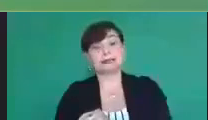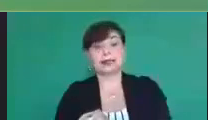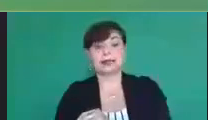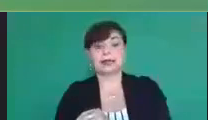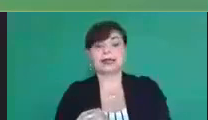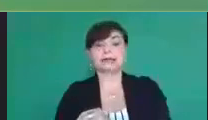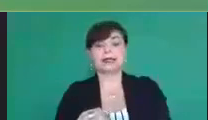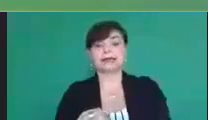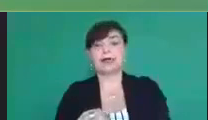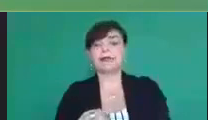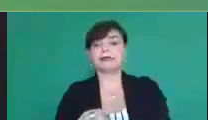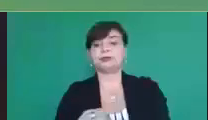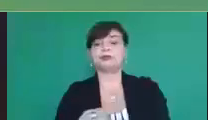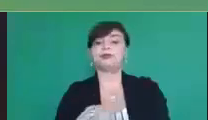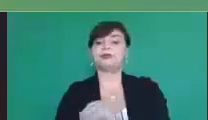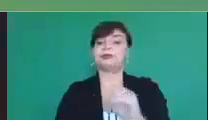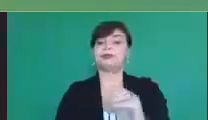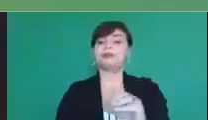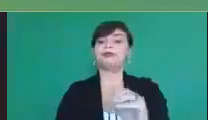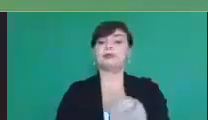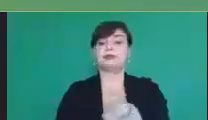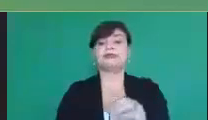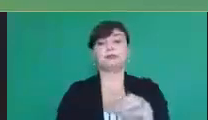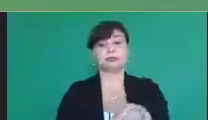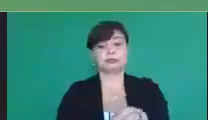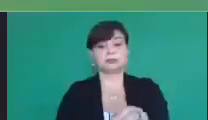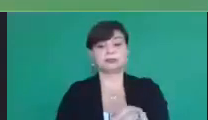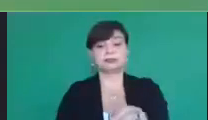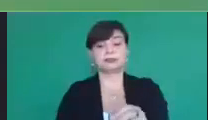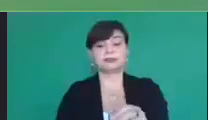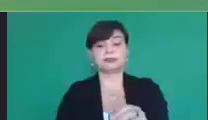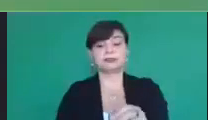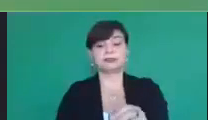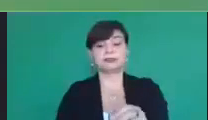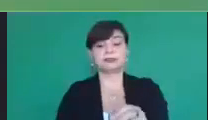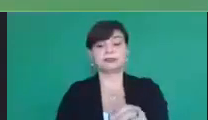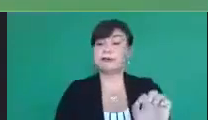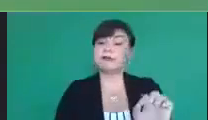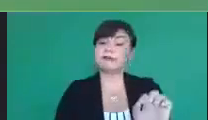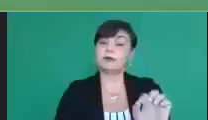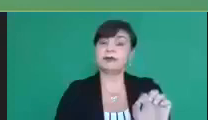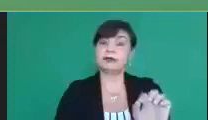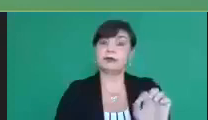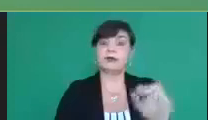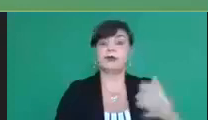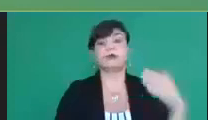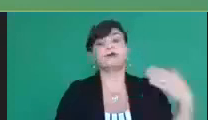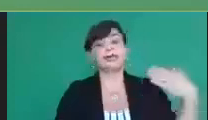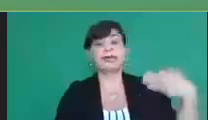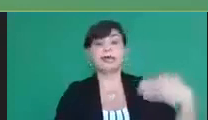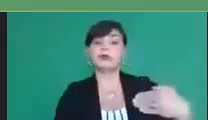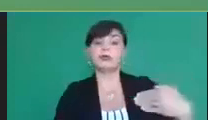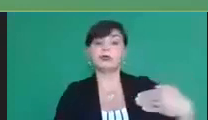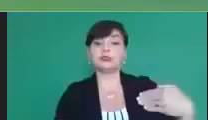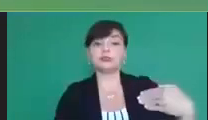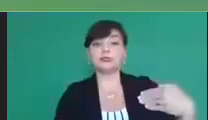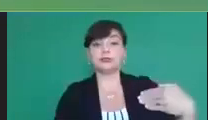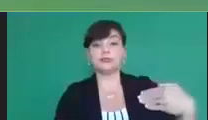directamente hacia Estados Unidos sus propias exportaciones. ¿Cuál sería una figura de proveedor? Que alguno de